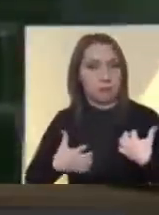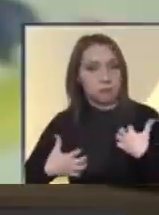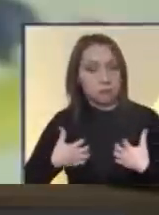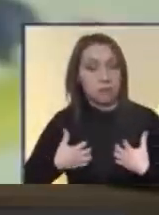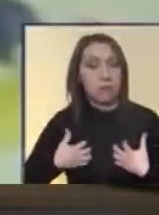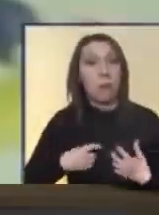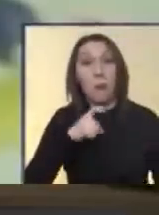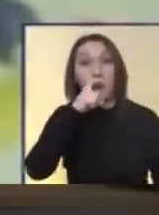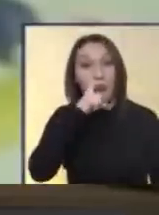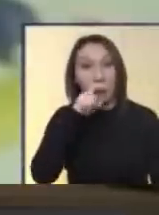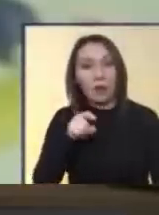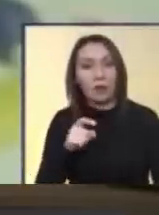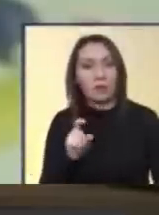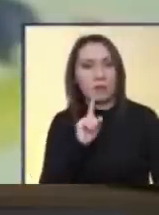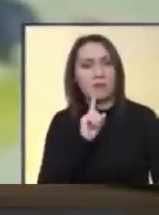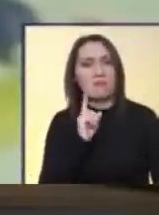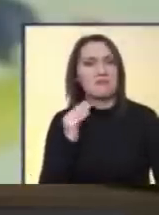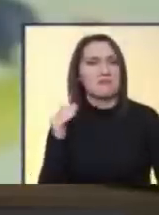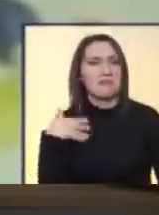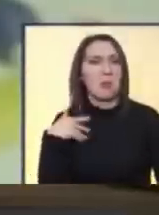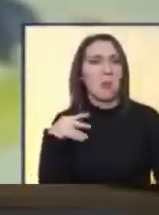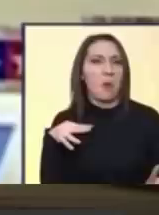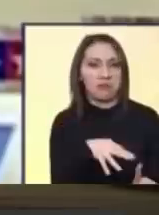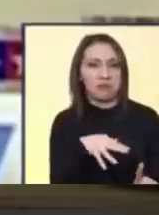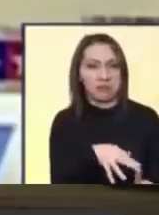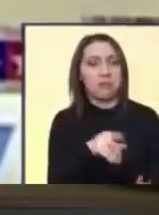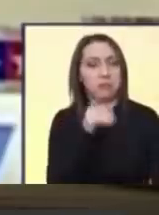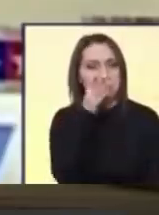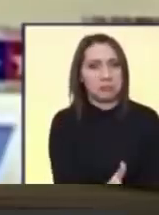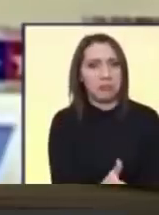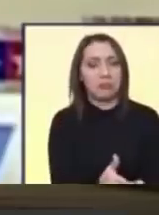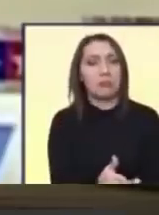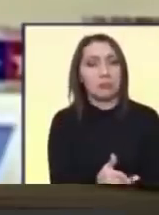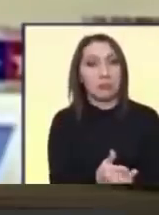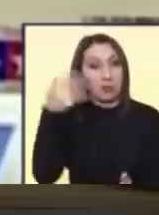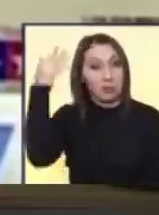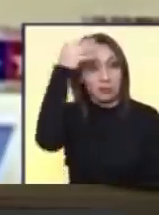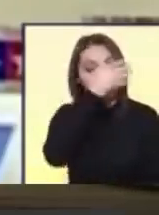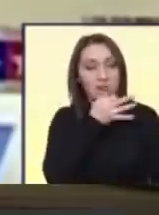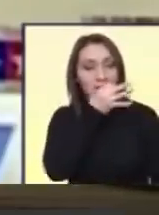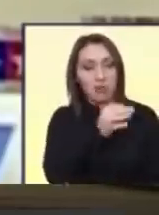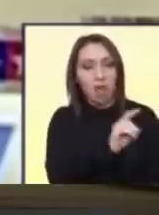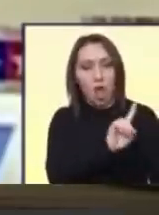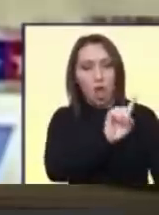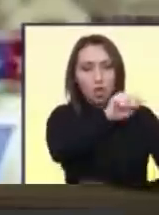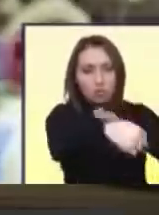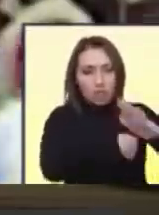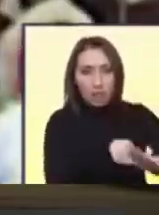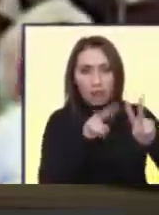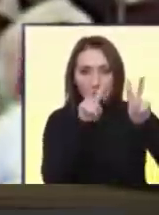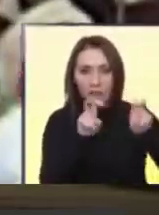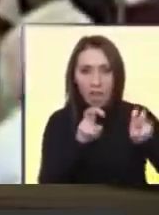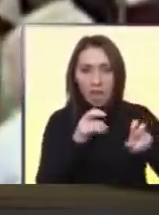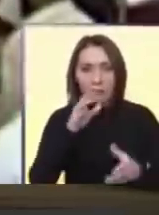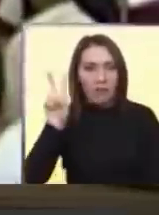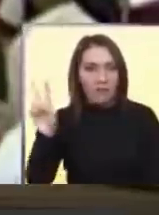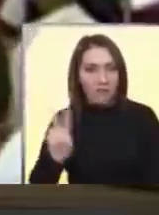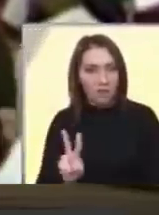20.000 por jornada, objetivo que aún no alcanza. Hasta el sábado, el chavismo aseguraba haber hecho más de